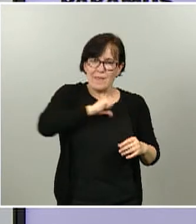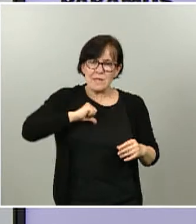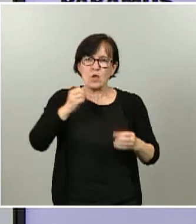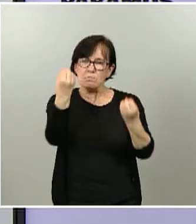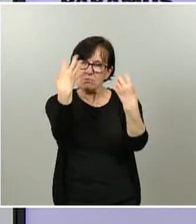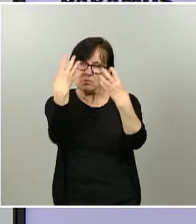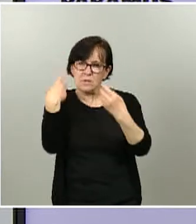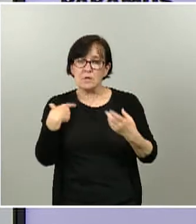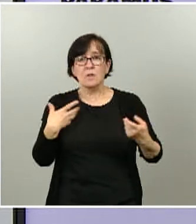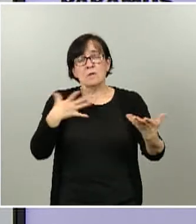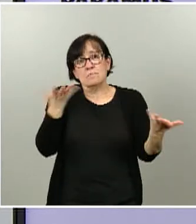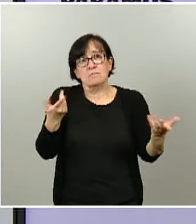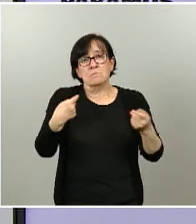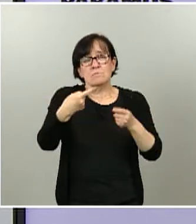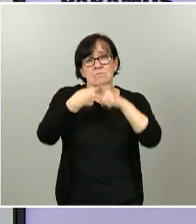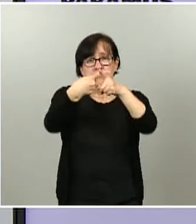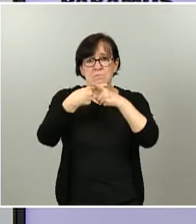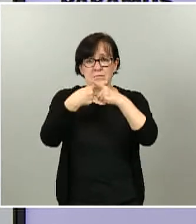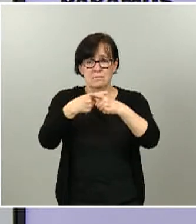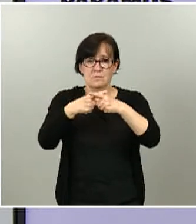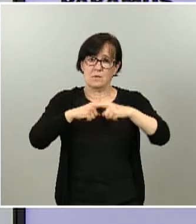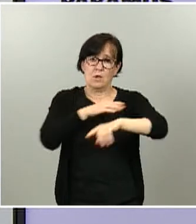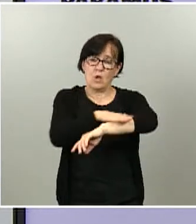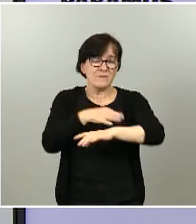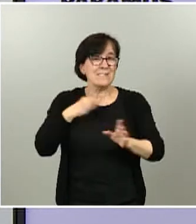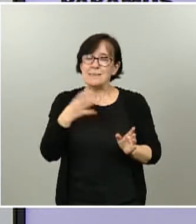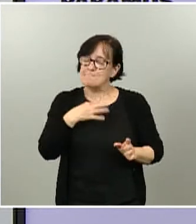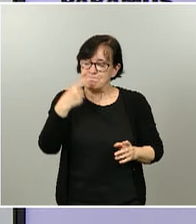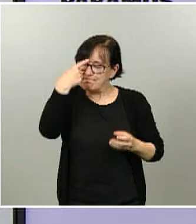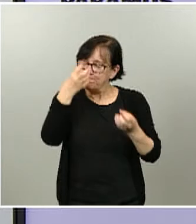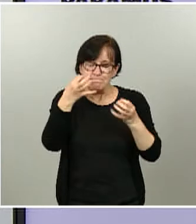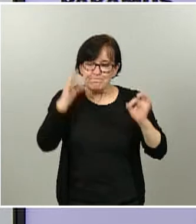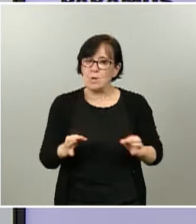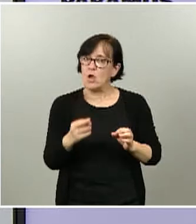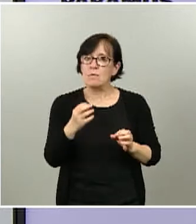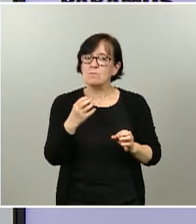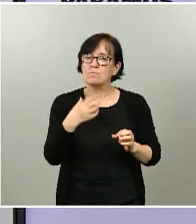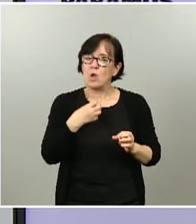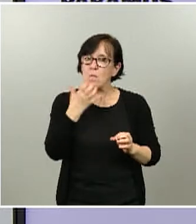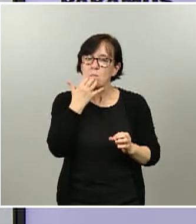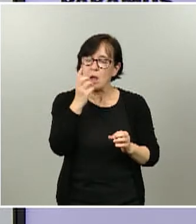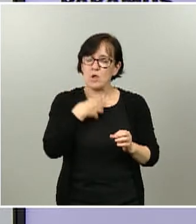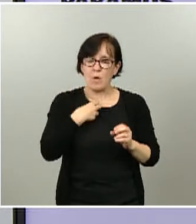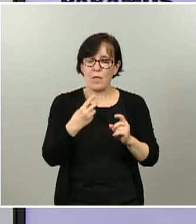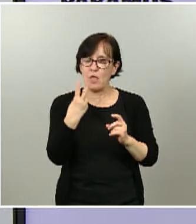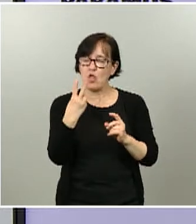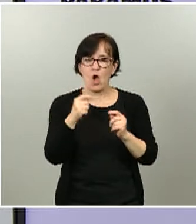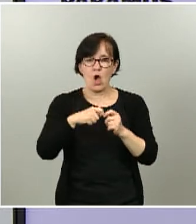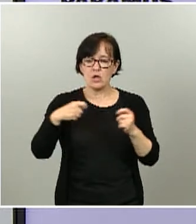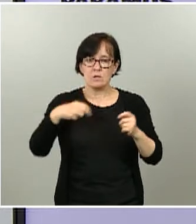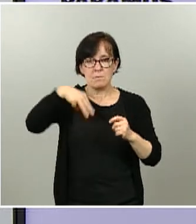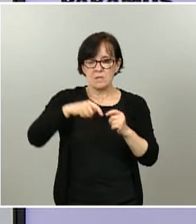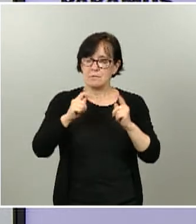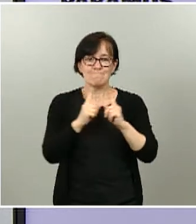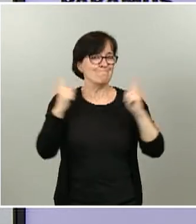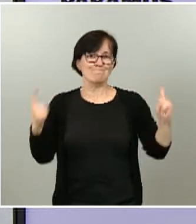ha parecido que siempre que no se puedan mantener los 2 metros de distancia, la mascarilla tiene que ser obligatoria, en vía pública